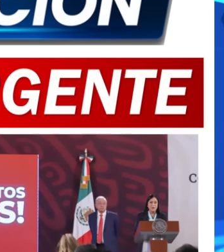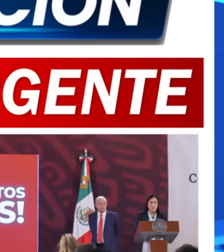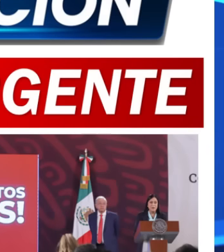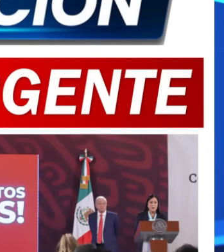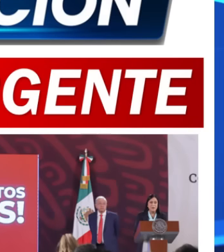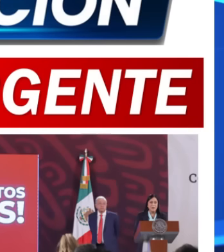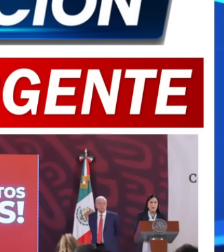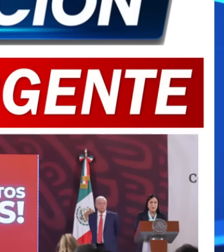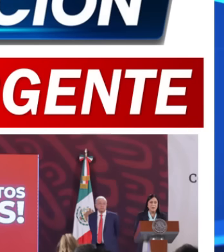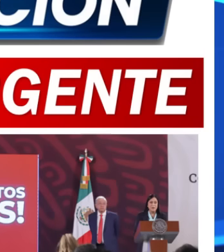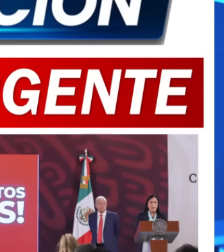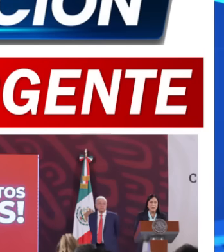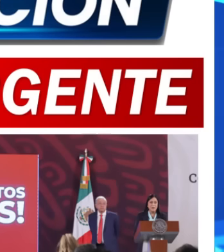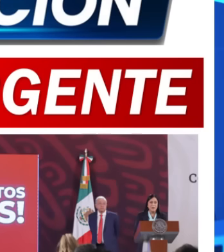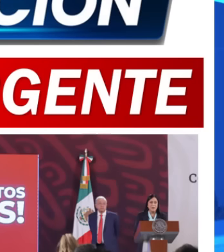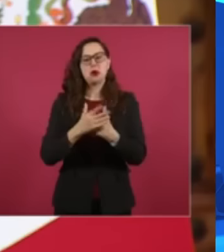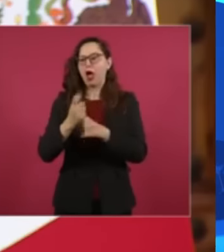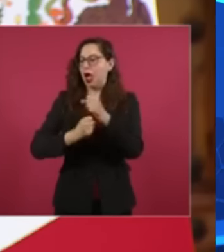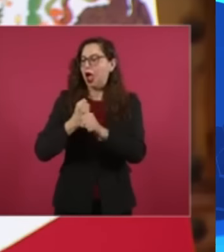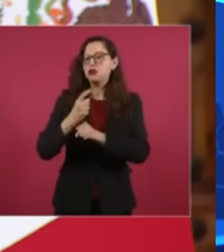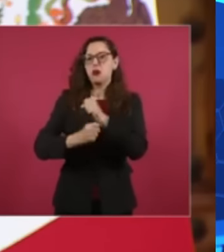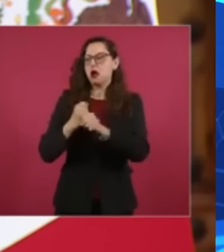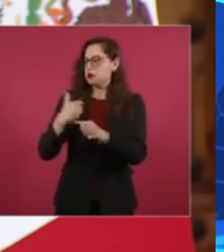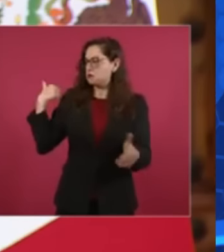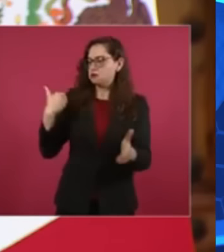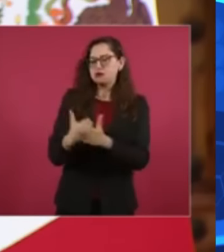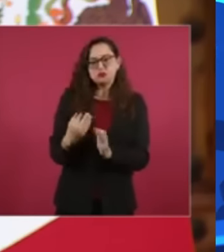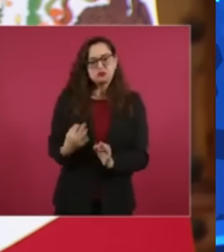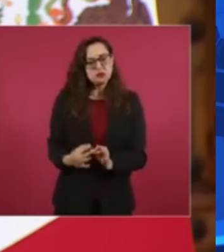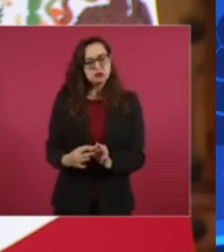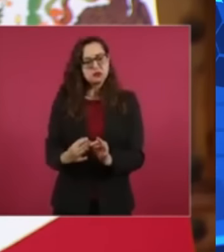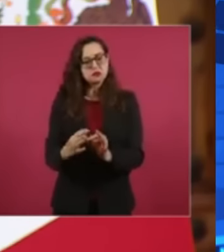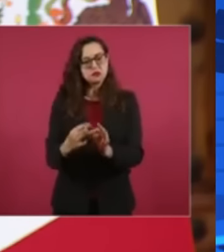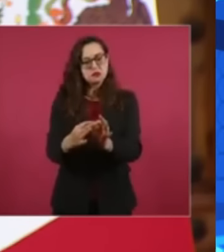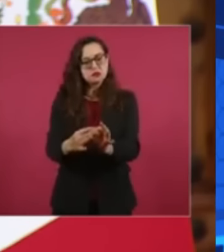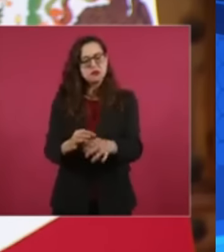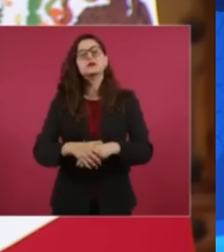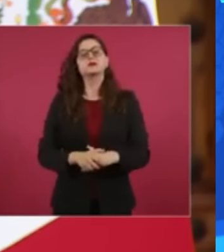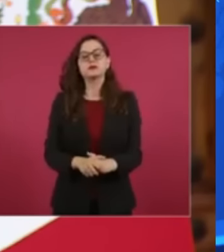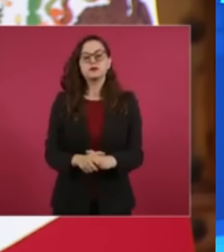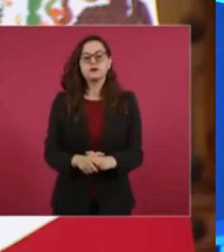¿sí? Vamos a continuar con lo siguiente. Hemos invertido